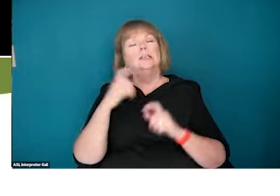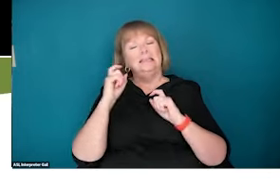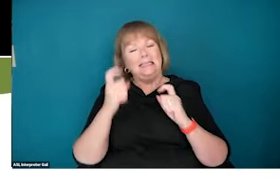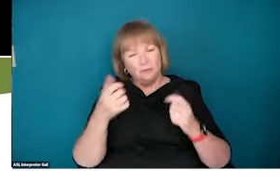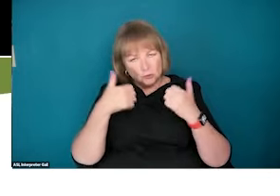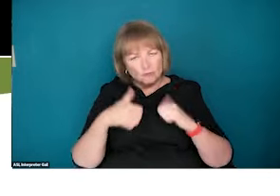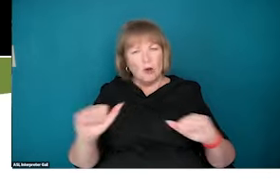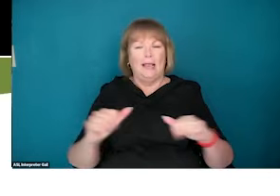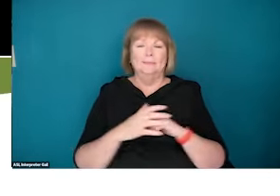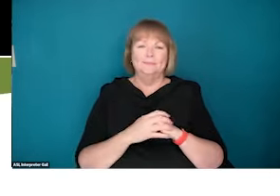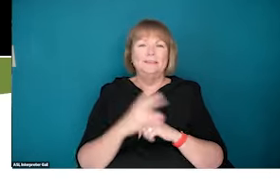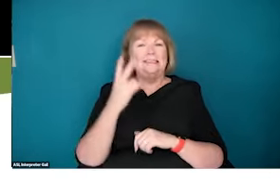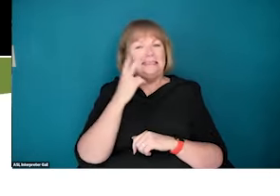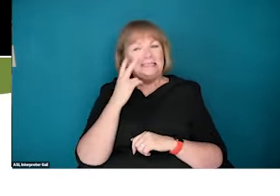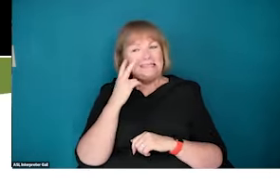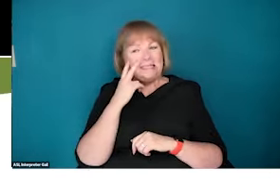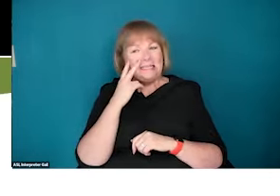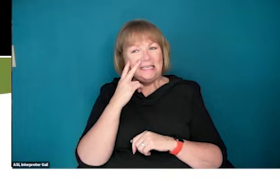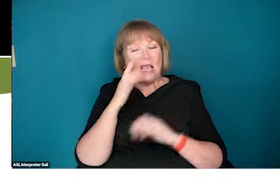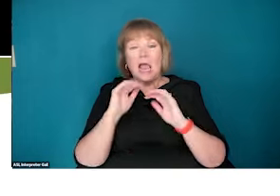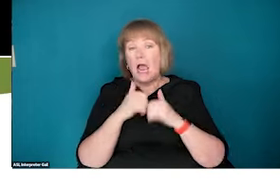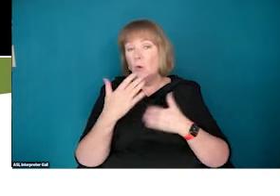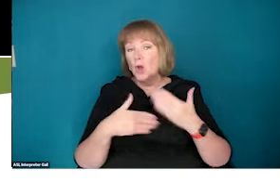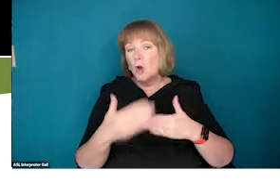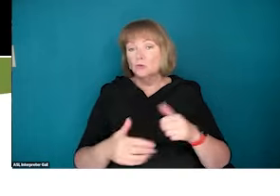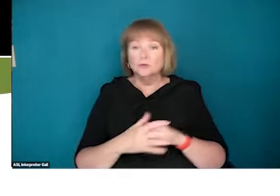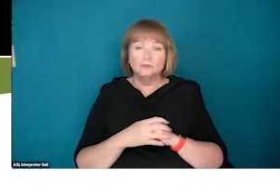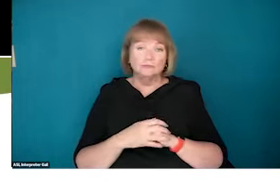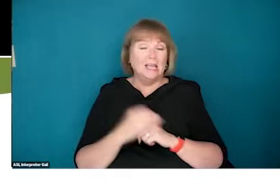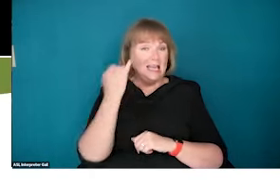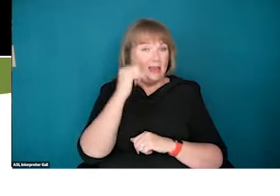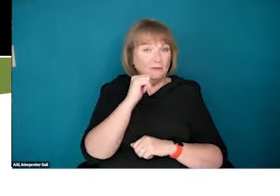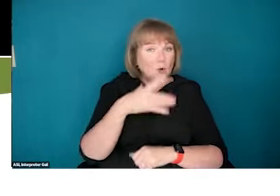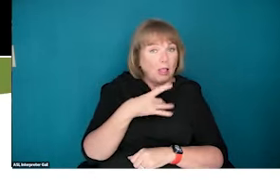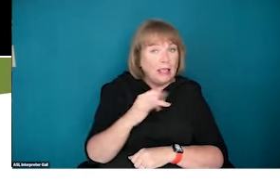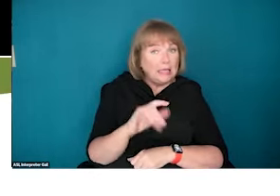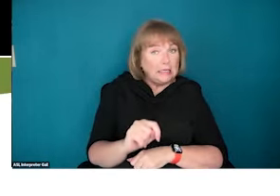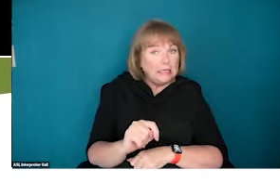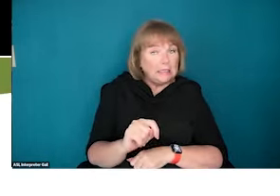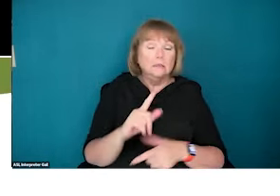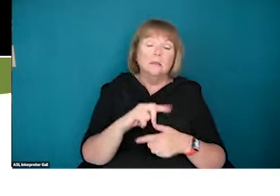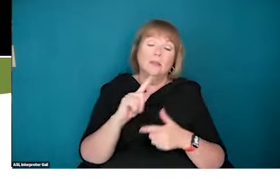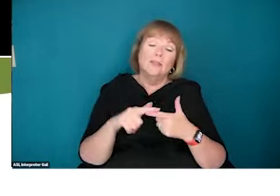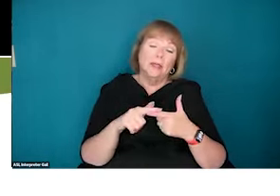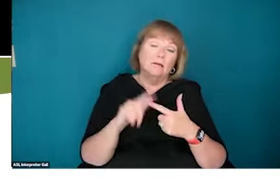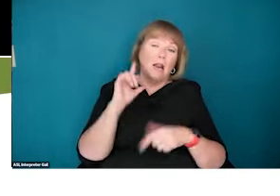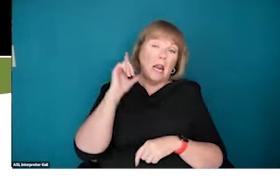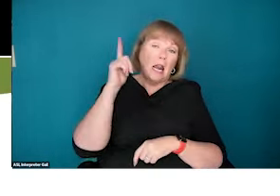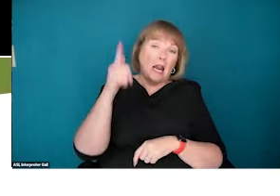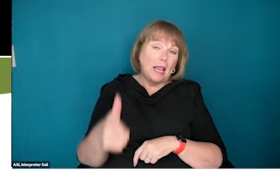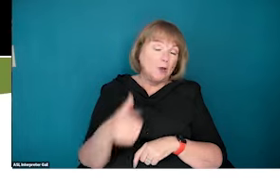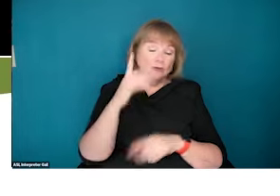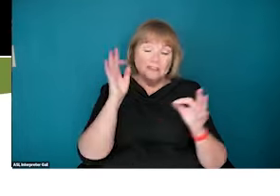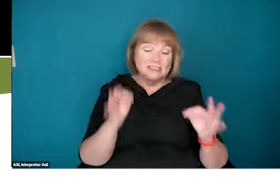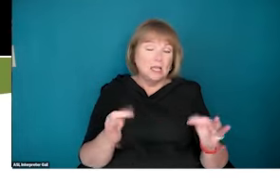Y si no sirve, cambiarlo. ¿Te afecta? ¿No te afecta? ¿Está ayudando? ¿No está ayudando? ¿Es útil? ¿No es útil? Y cambiarlo